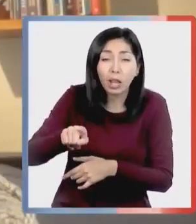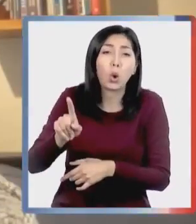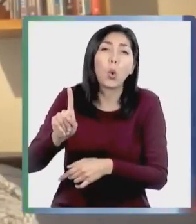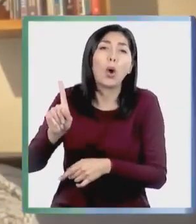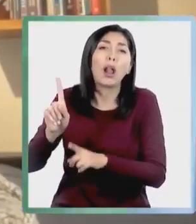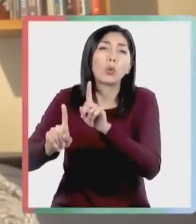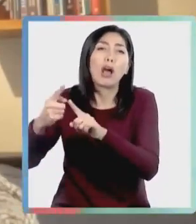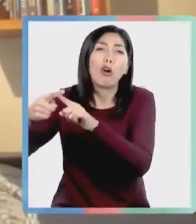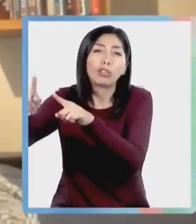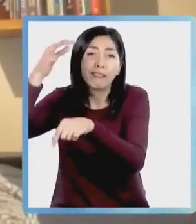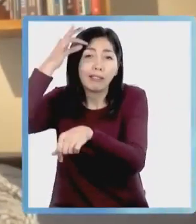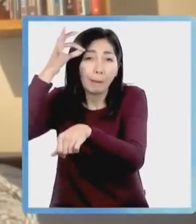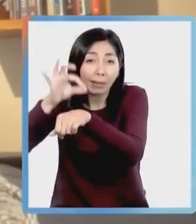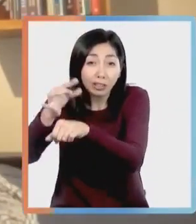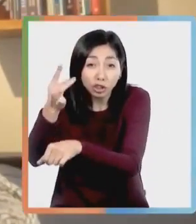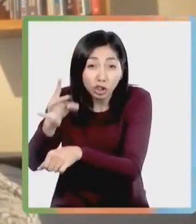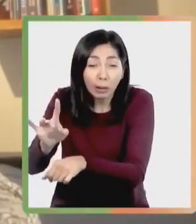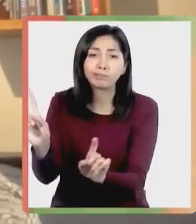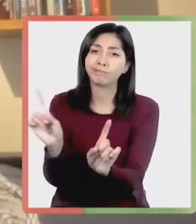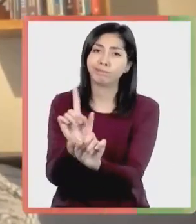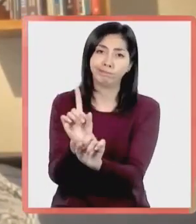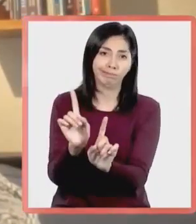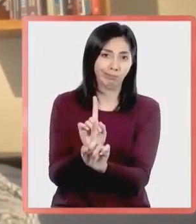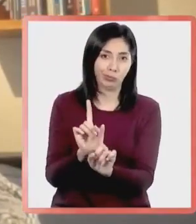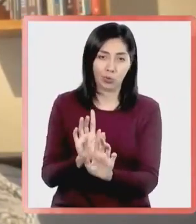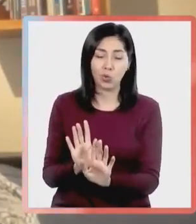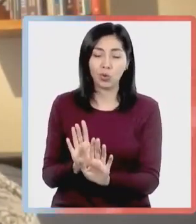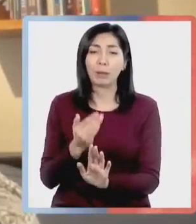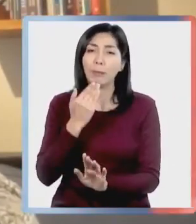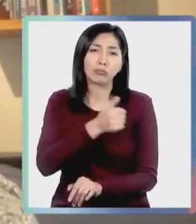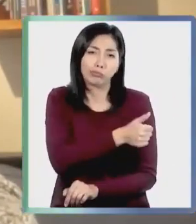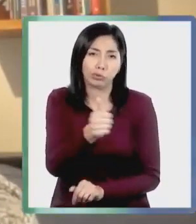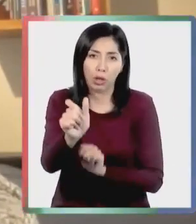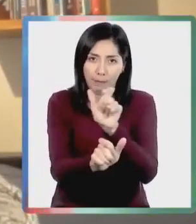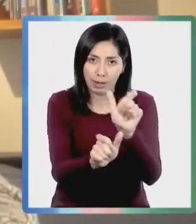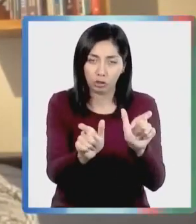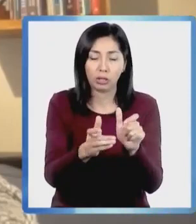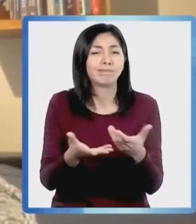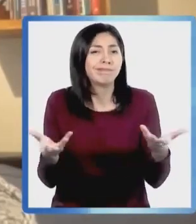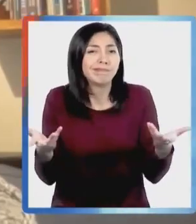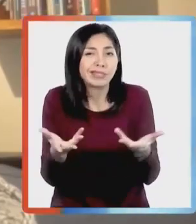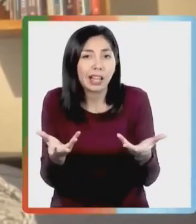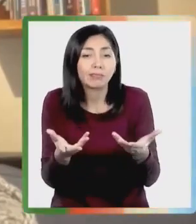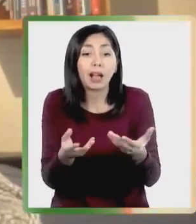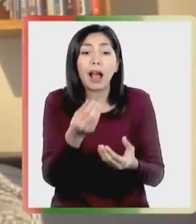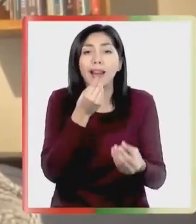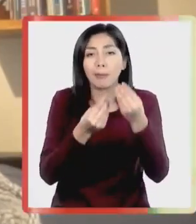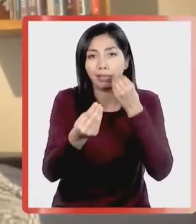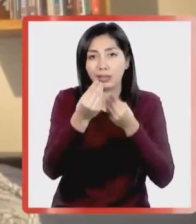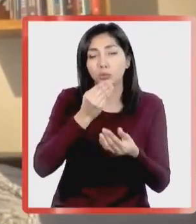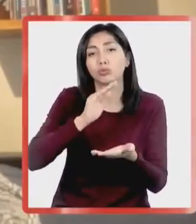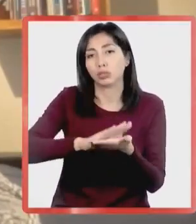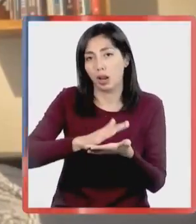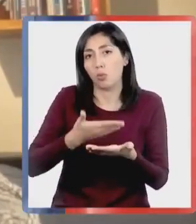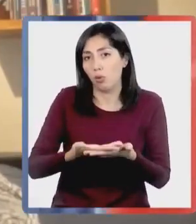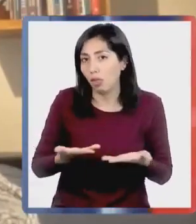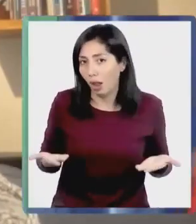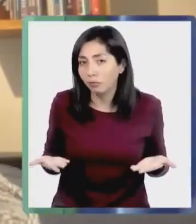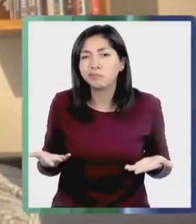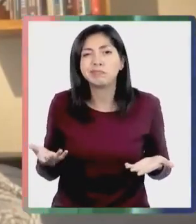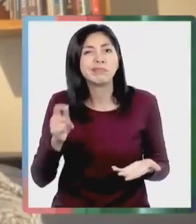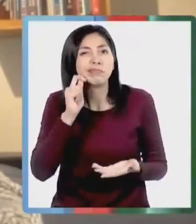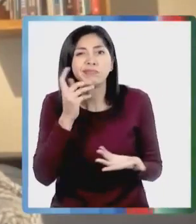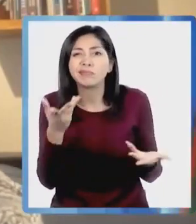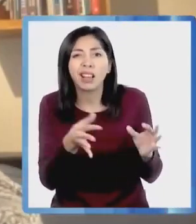que ya tienen diabetes o algunas otras condiciones asociadas al sobrepeso, que es la alimentación